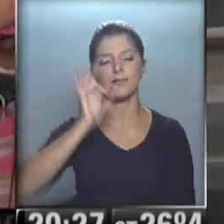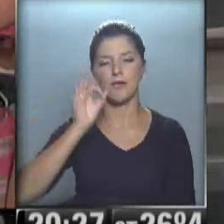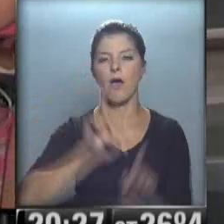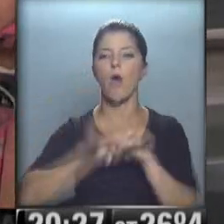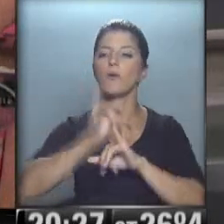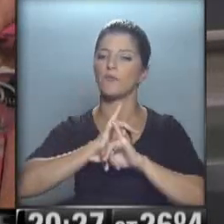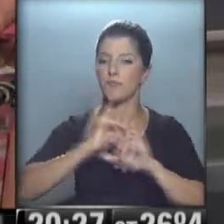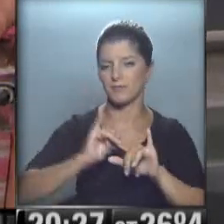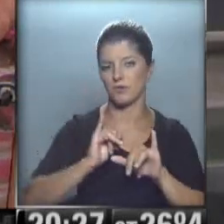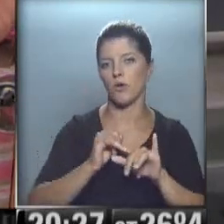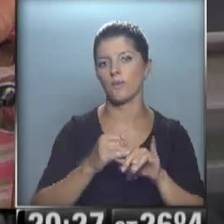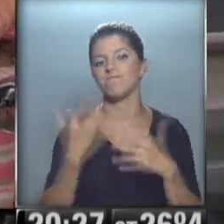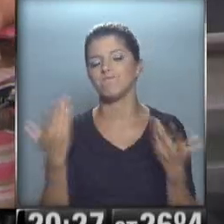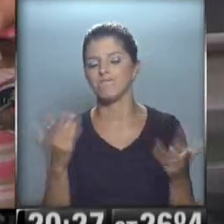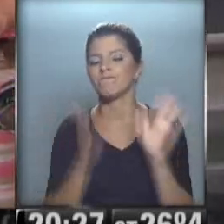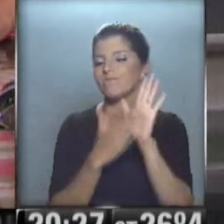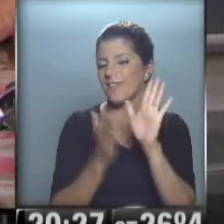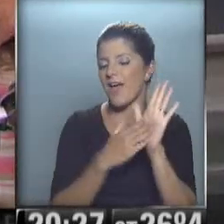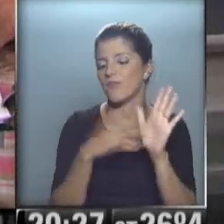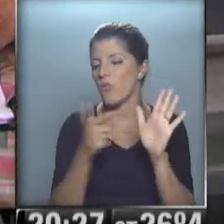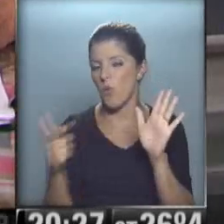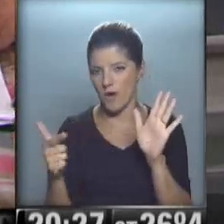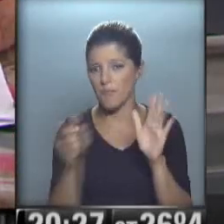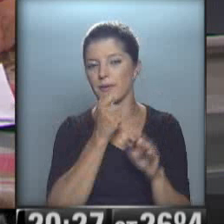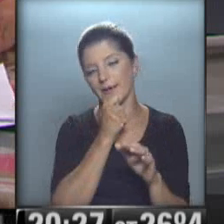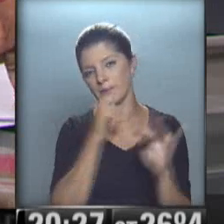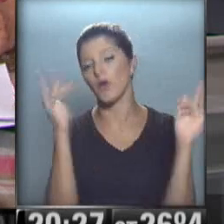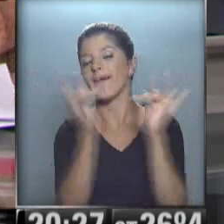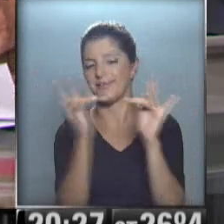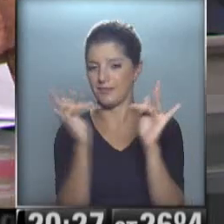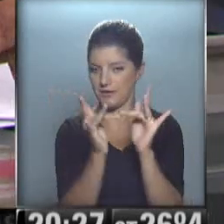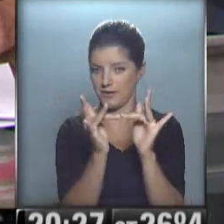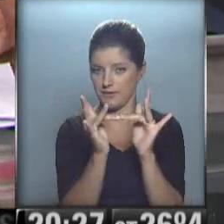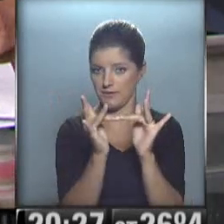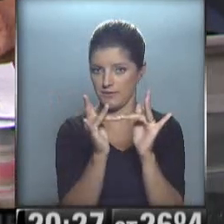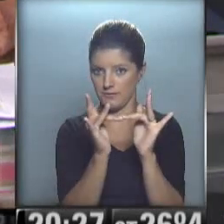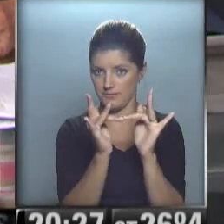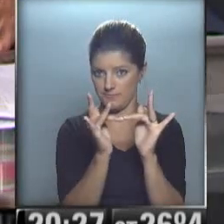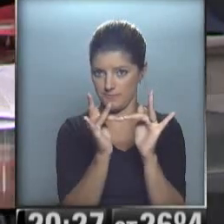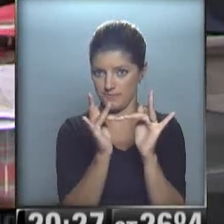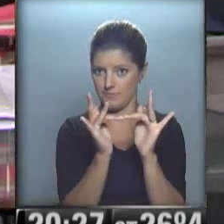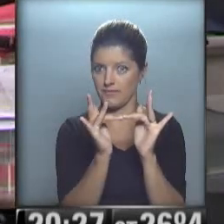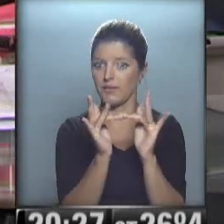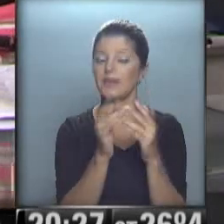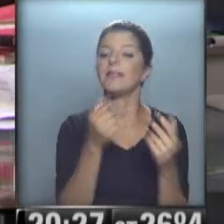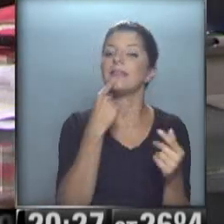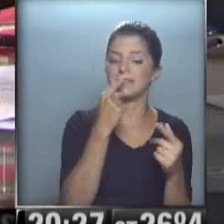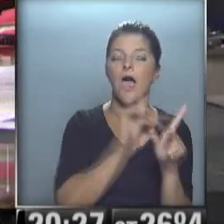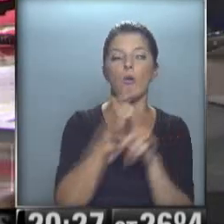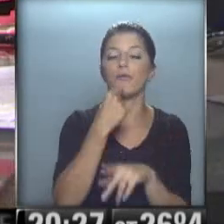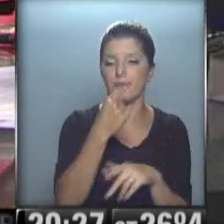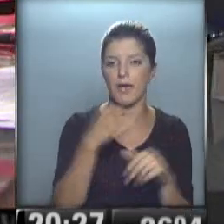informaciones poco confiables, como son en general las informaciones a través de las redes sociales, en este caso de Internet, que habían